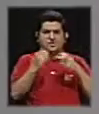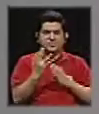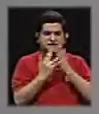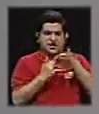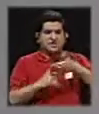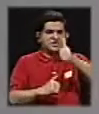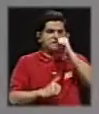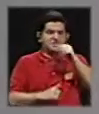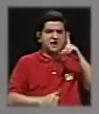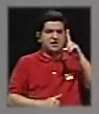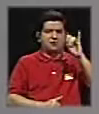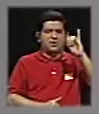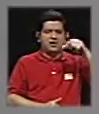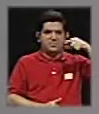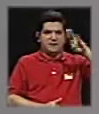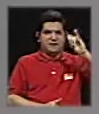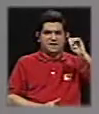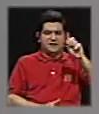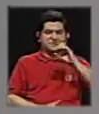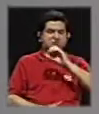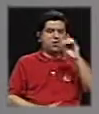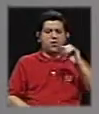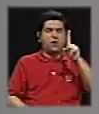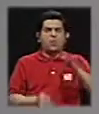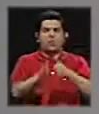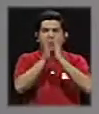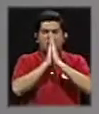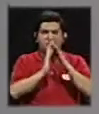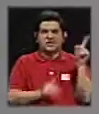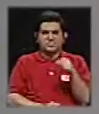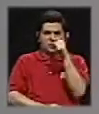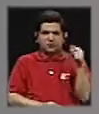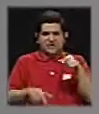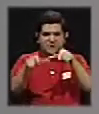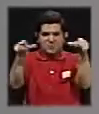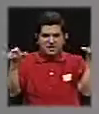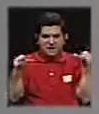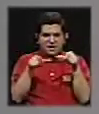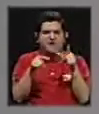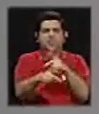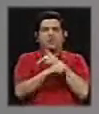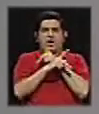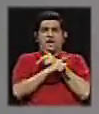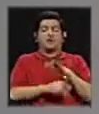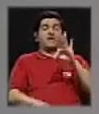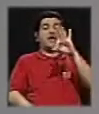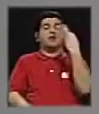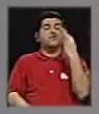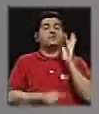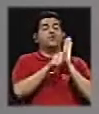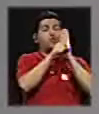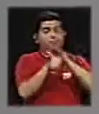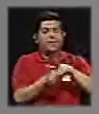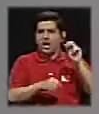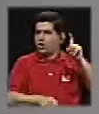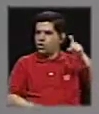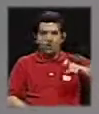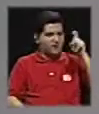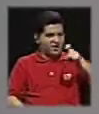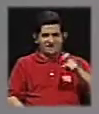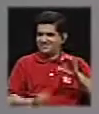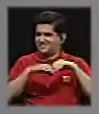Iquiz, llámese de una eventual solicitud de eliminación del territorio, es una forma de coerción, no necesariamente